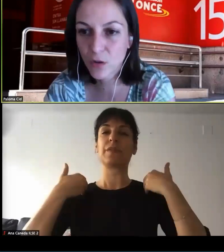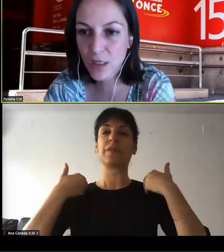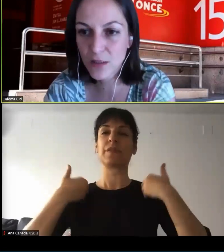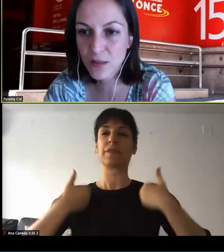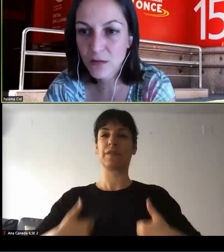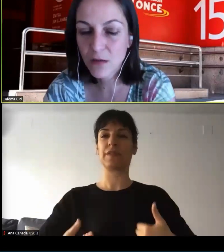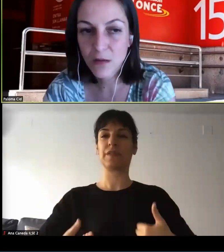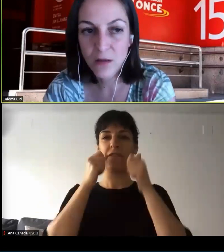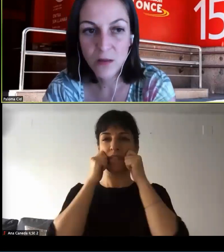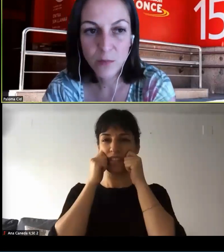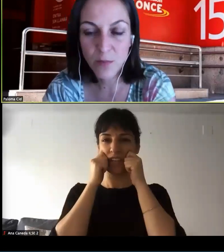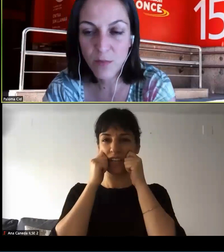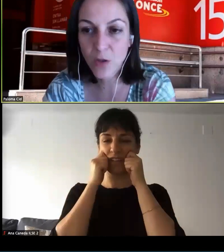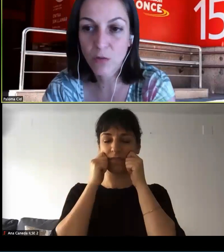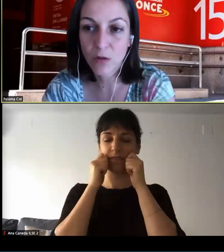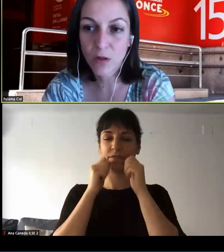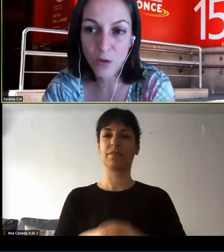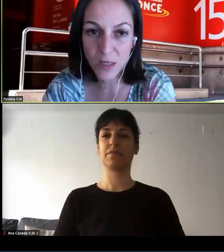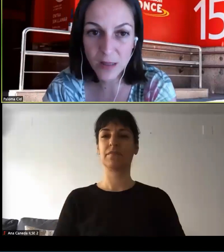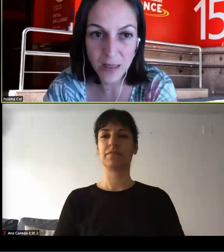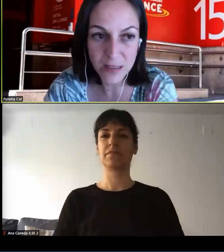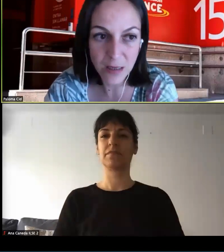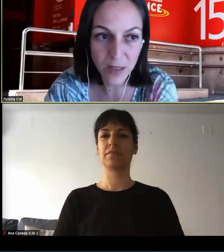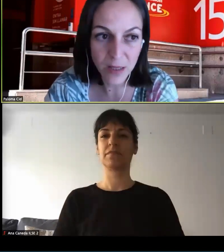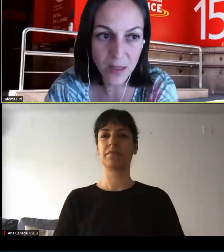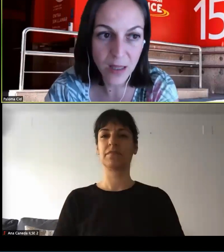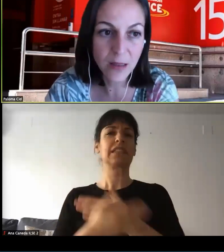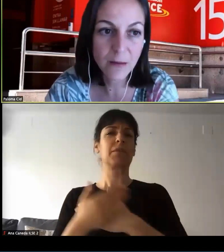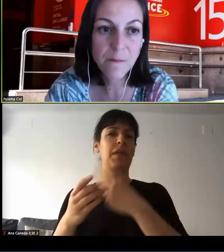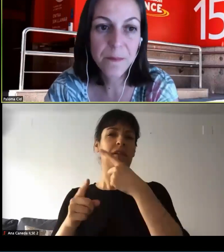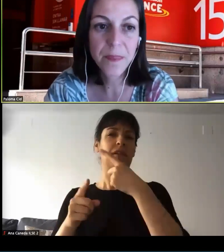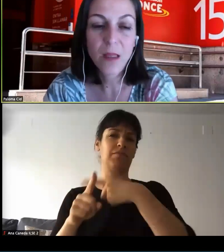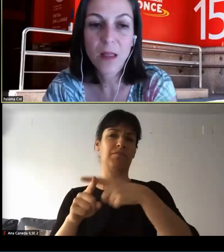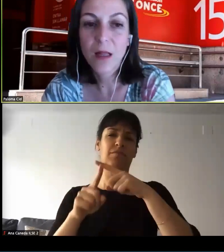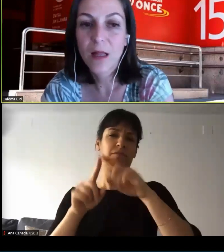en todas. Primero, el nombre de la discapacidad,